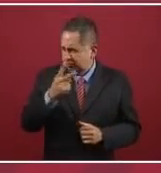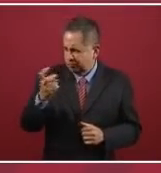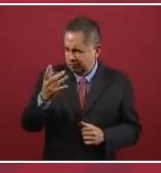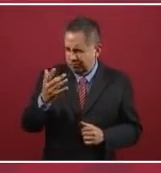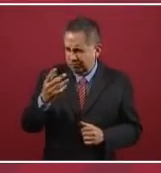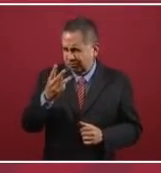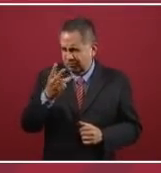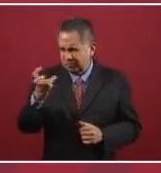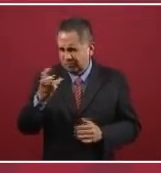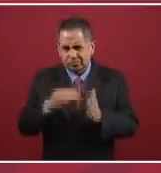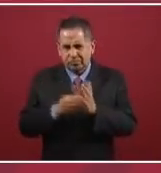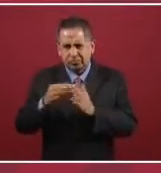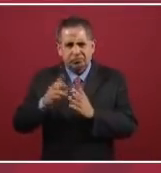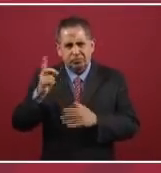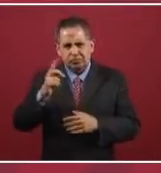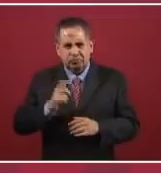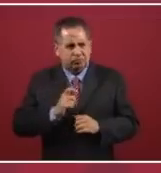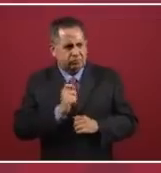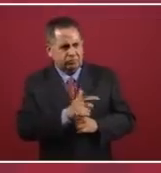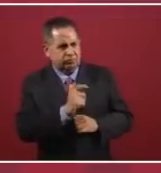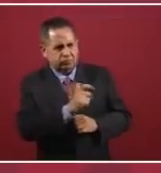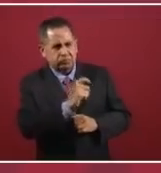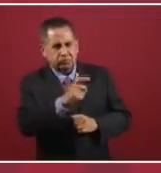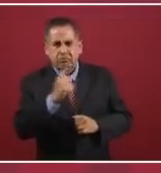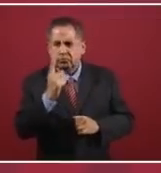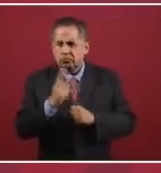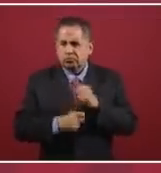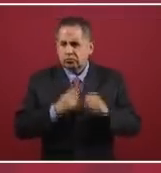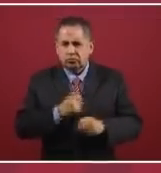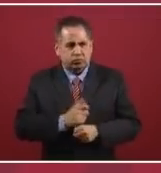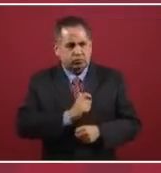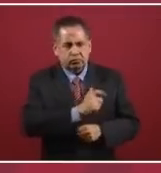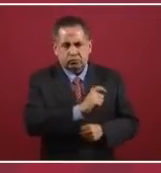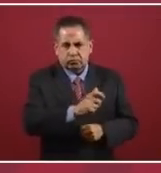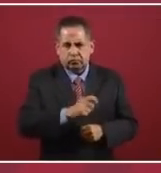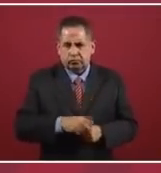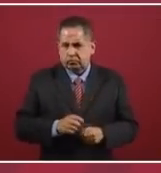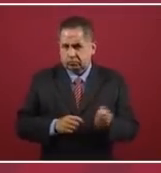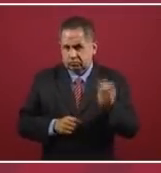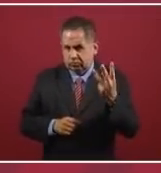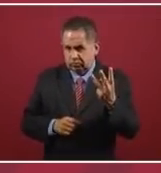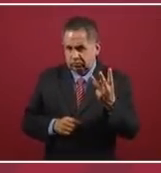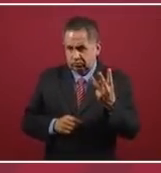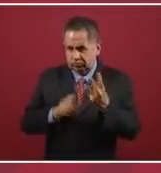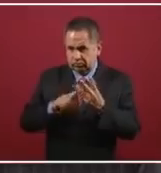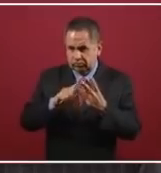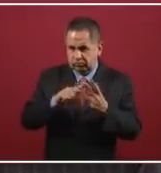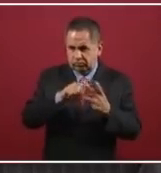250, 300 millones de dólares al año, a tres.